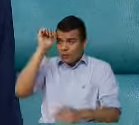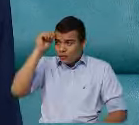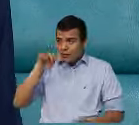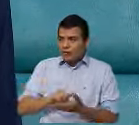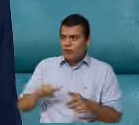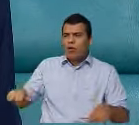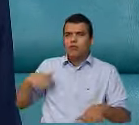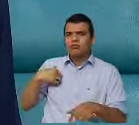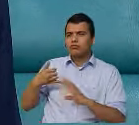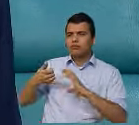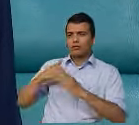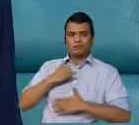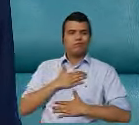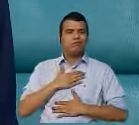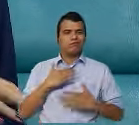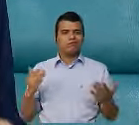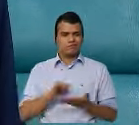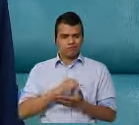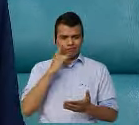tenemos una línea de WhatsApp